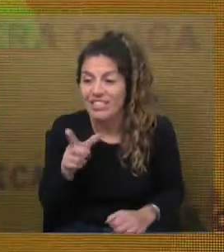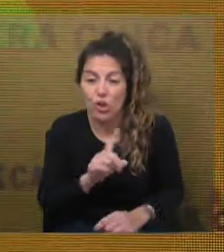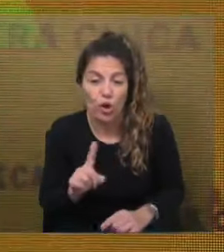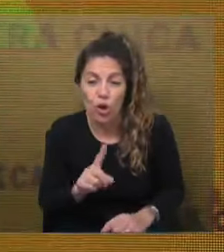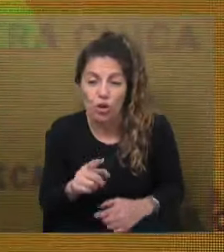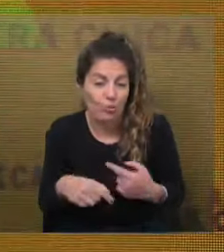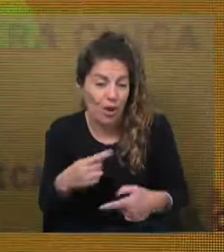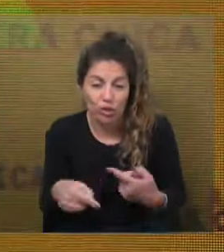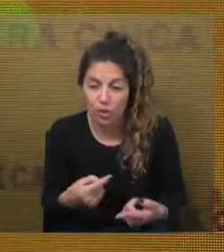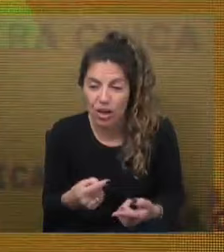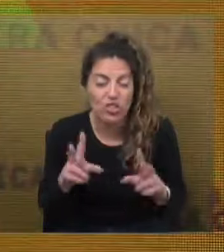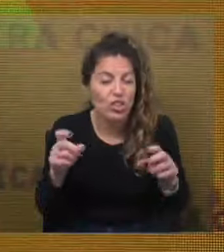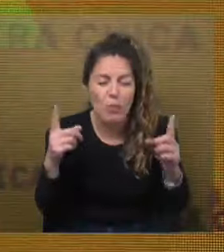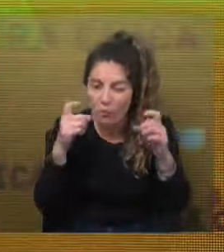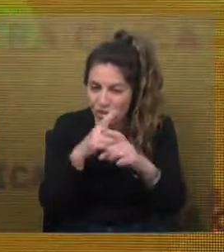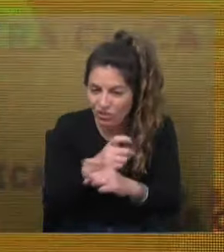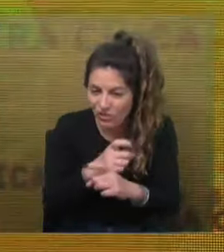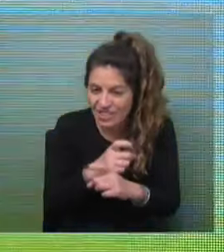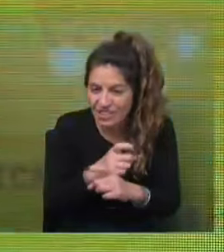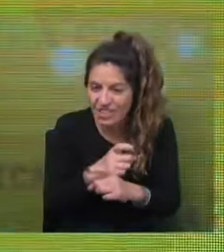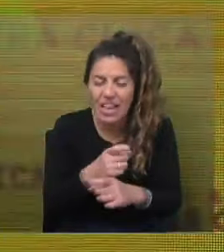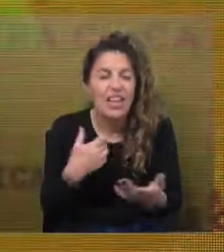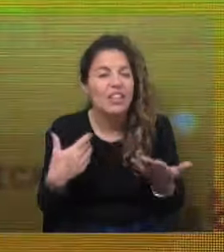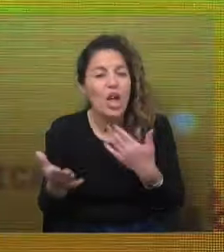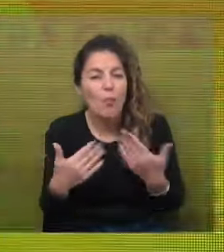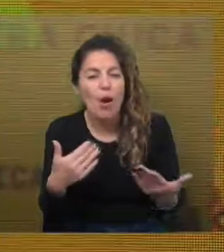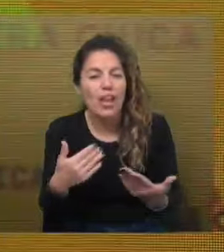suceder más. Son temas muy complejos, como decíamos, estamos hablando